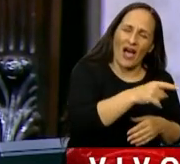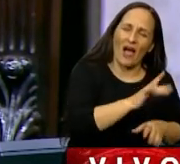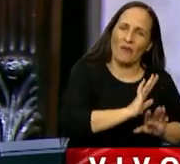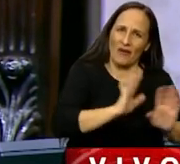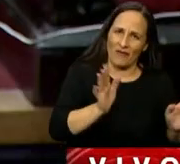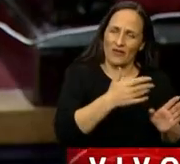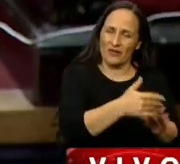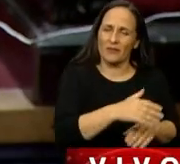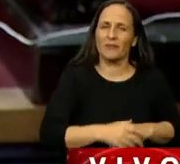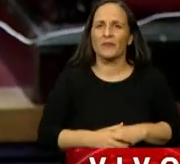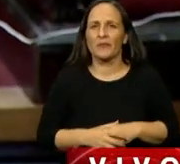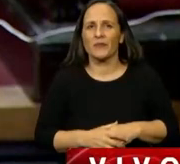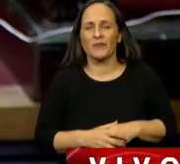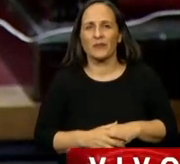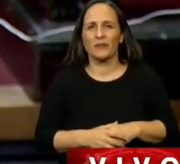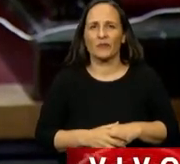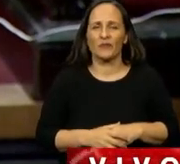palabra.